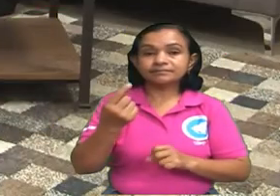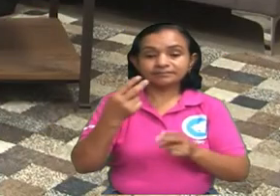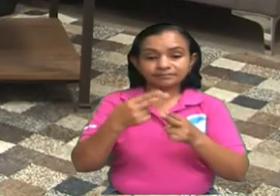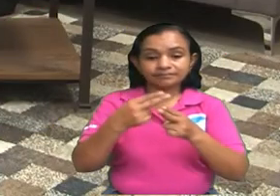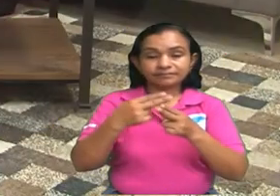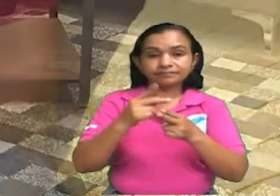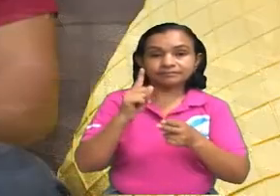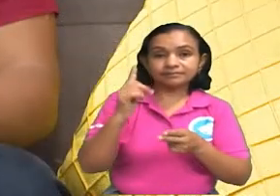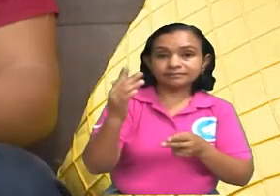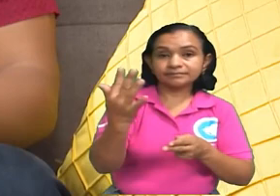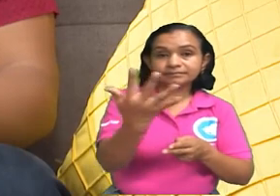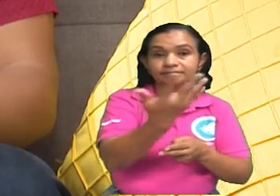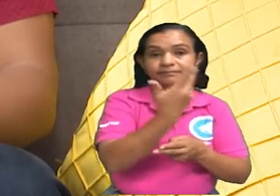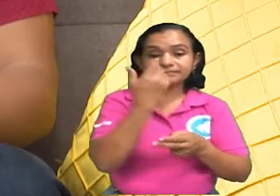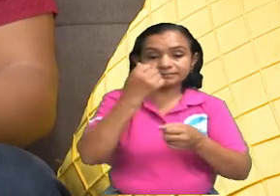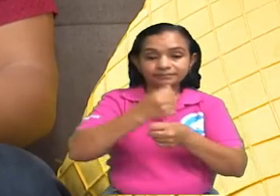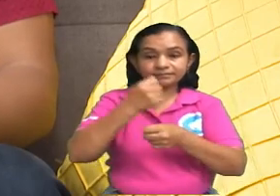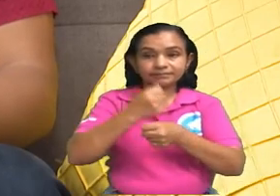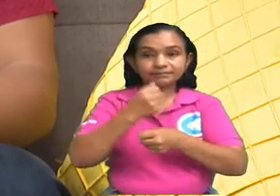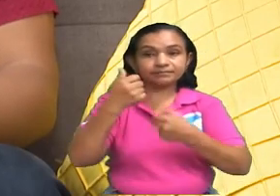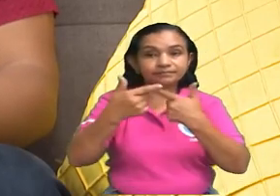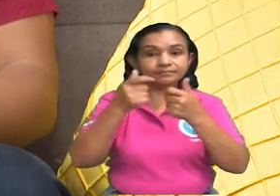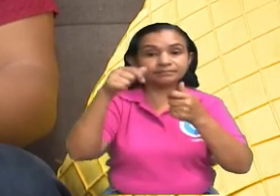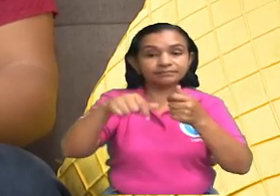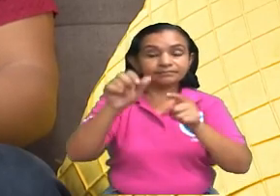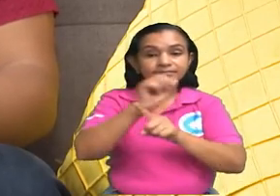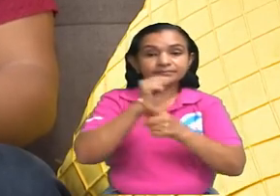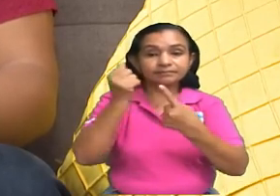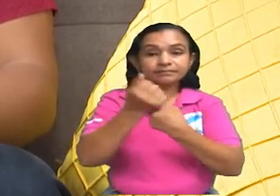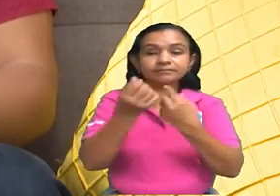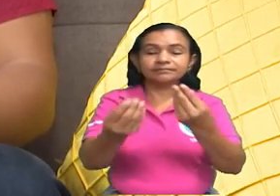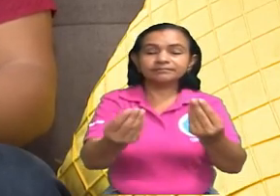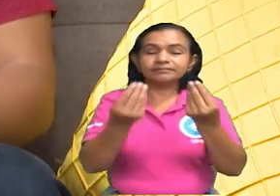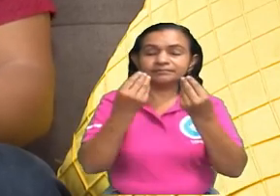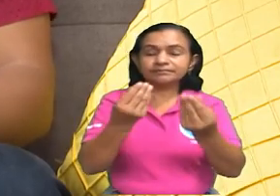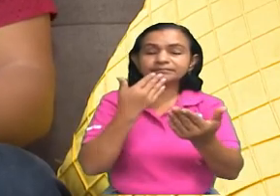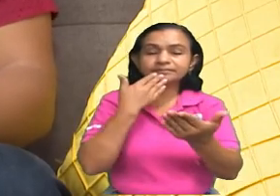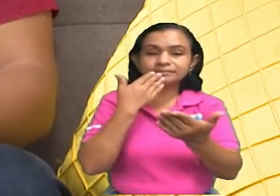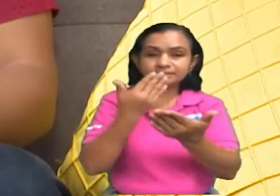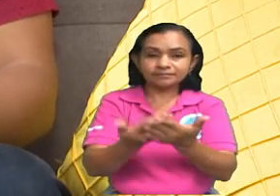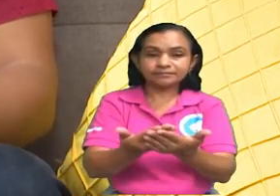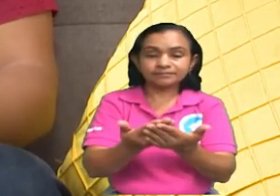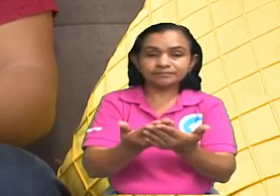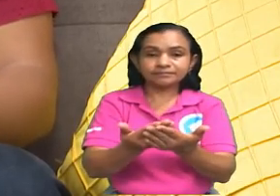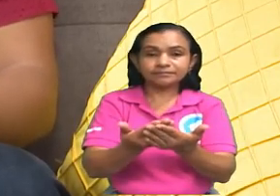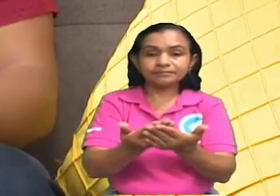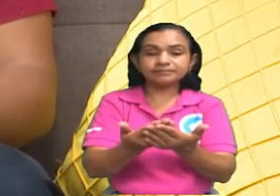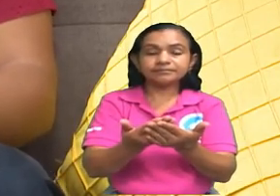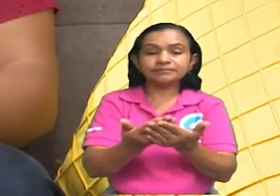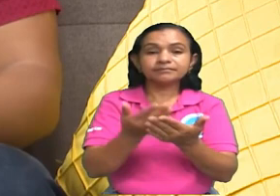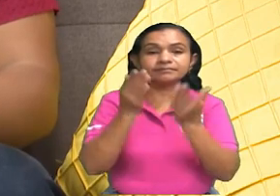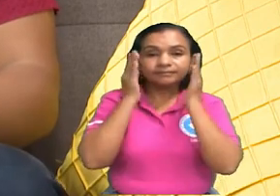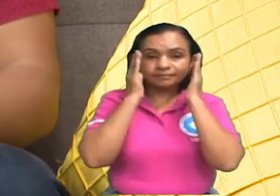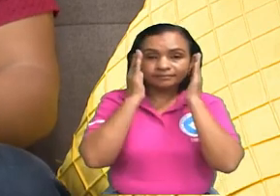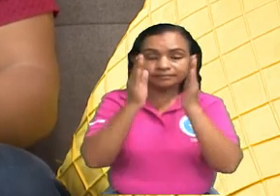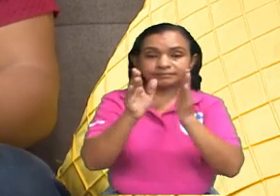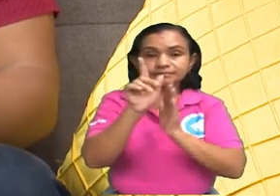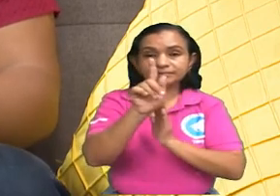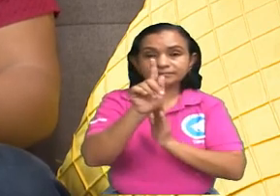todo el equipo que hace posible la transmisión de su programa desde el Parlamento, le agradecemos su compañía. Le invitamos a que se quede en fiel sintonía